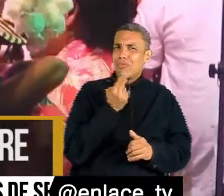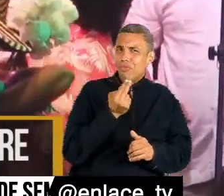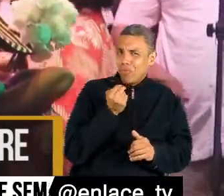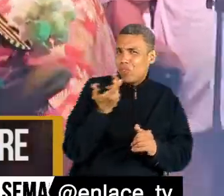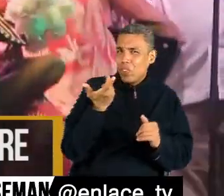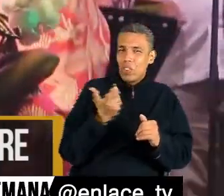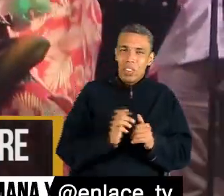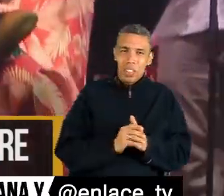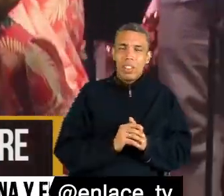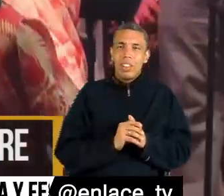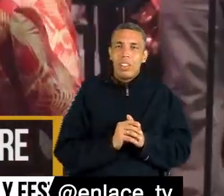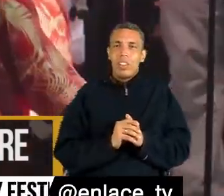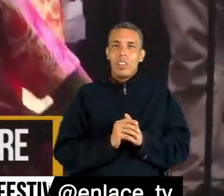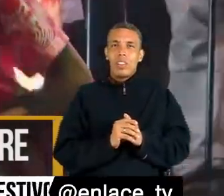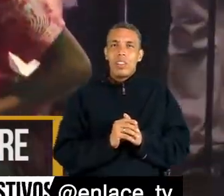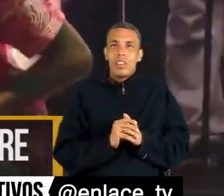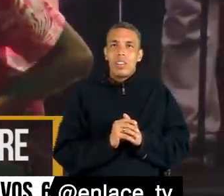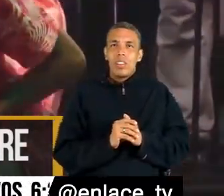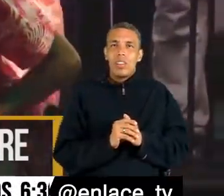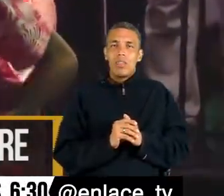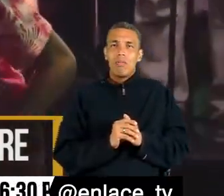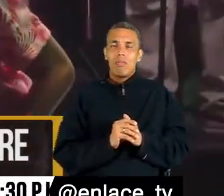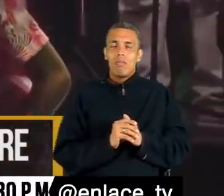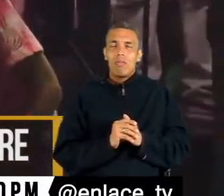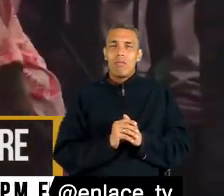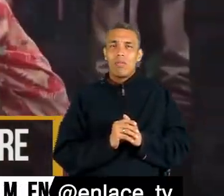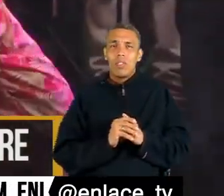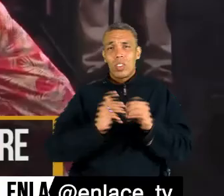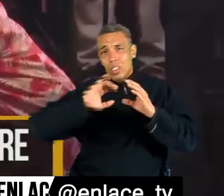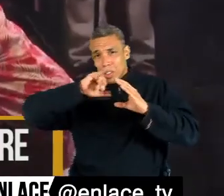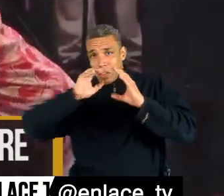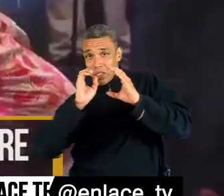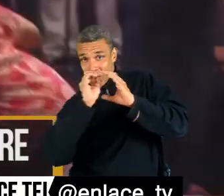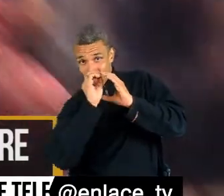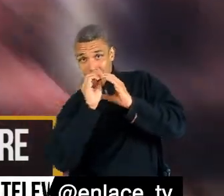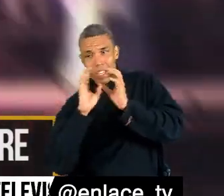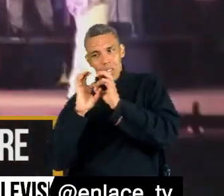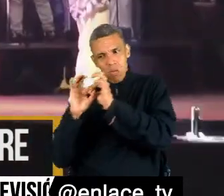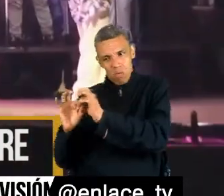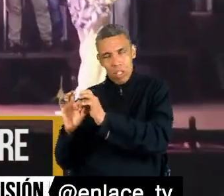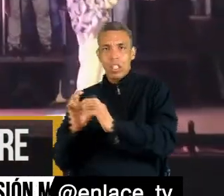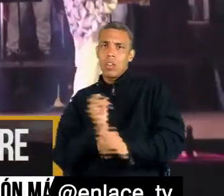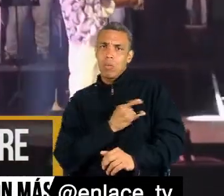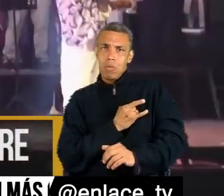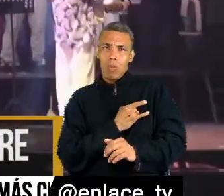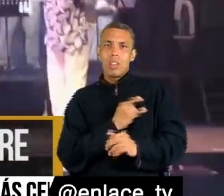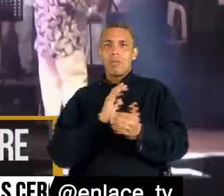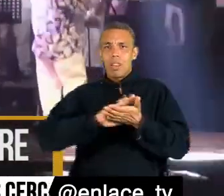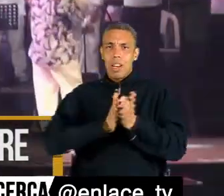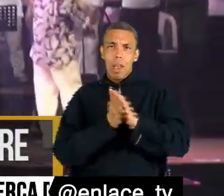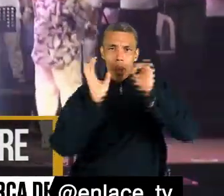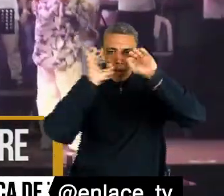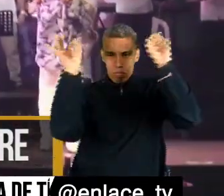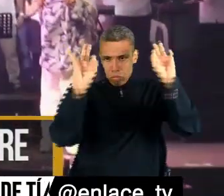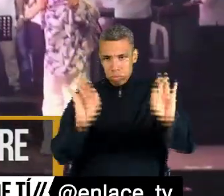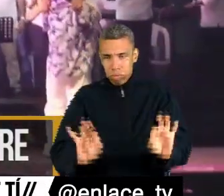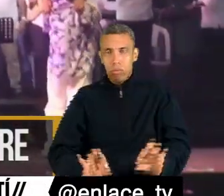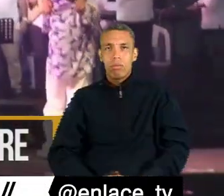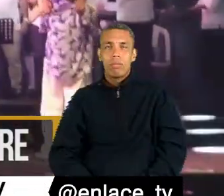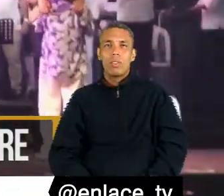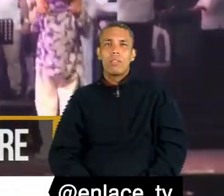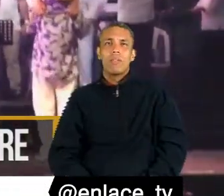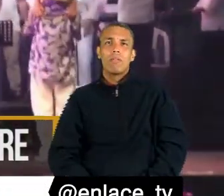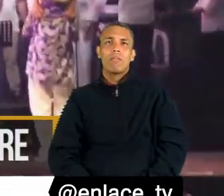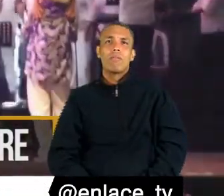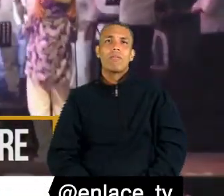denominó la actividad desarrollada entre el Centro Comercial y la Universidad de La Paz. Vidas que alumbró la casa, que era nuestra